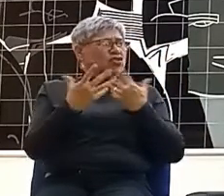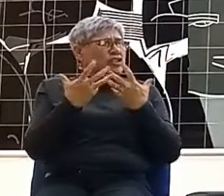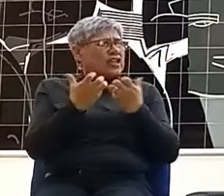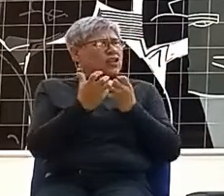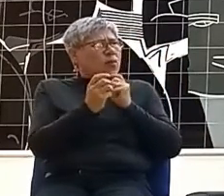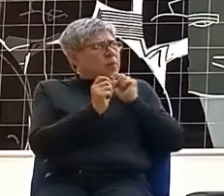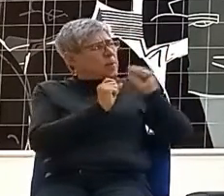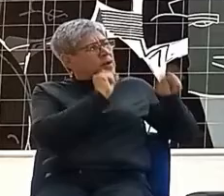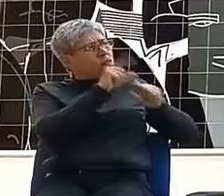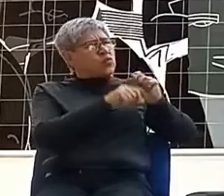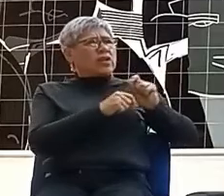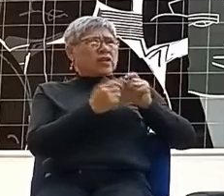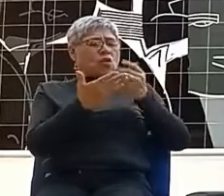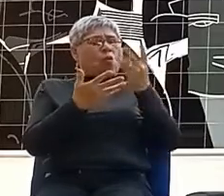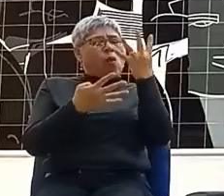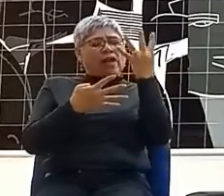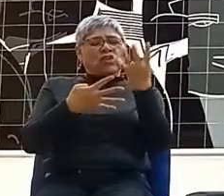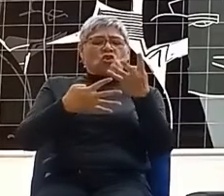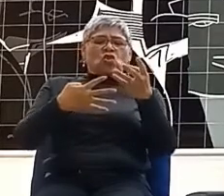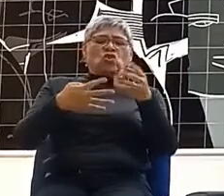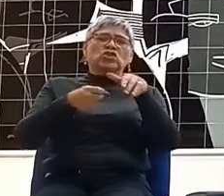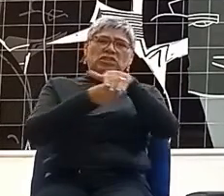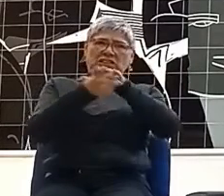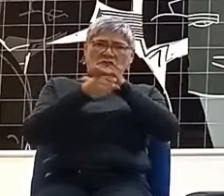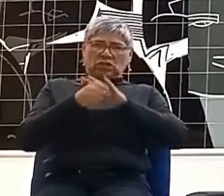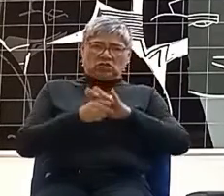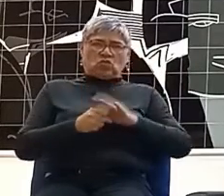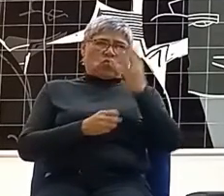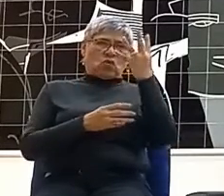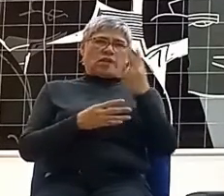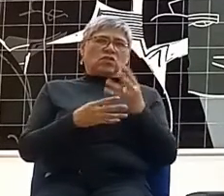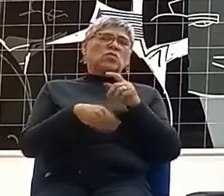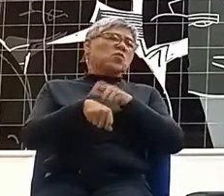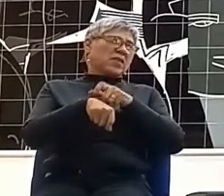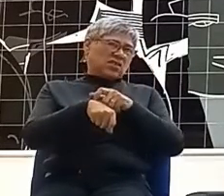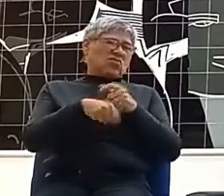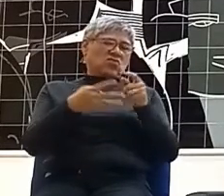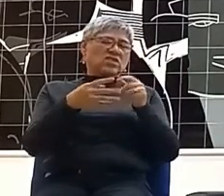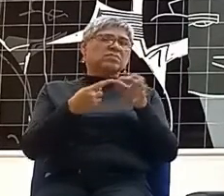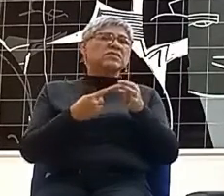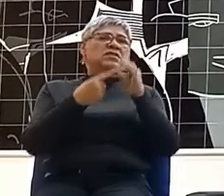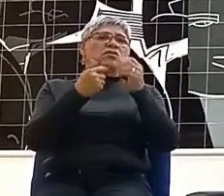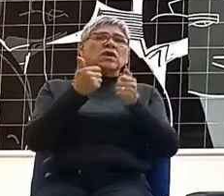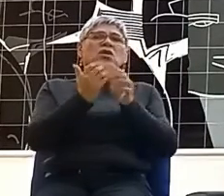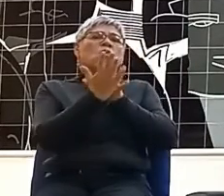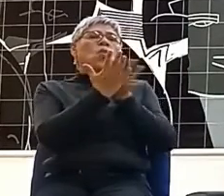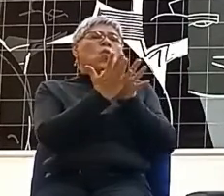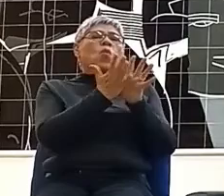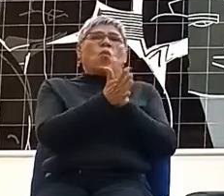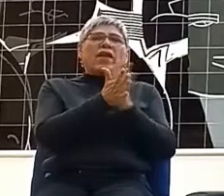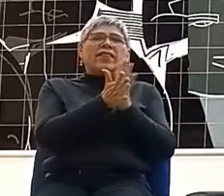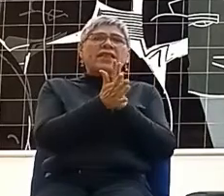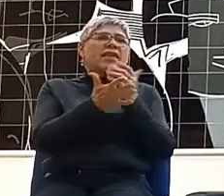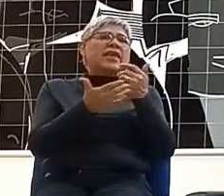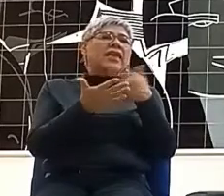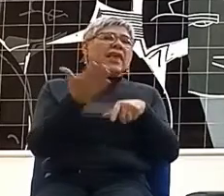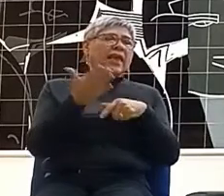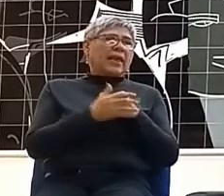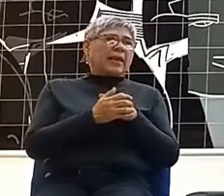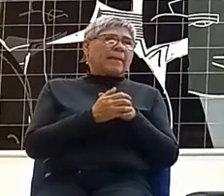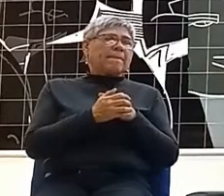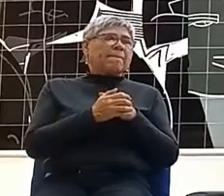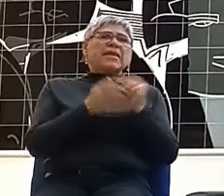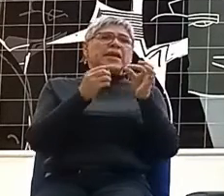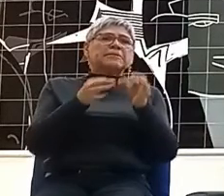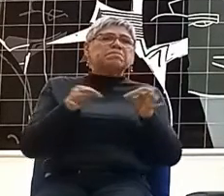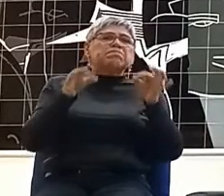como cuatro momentos especiales y que nos cuente precisamente de esos cuatro momentos que me parecen fundamentales.